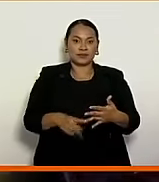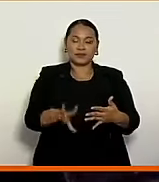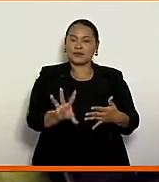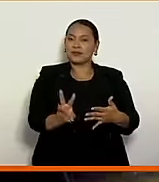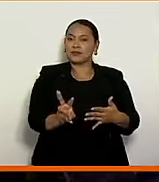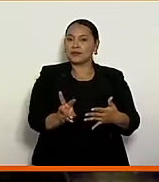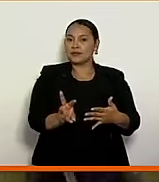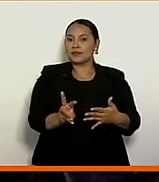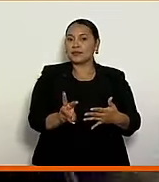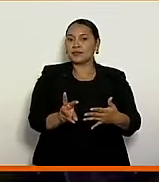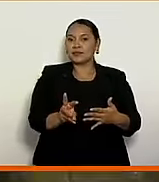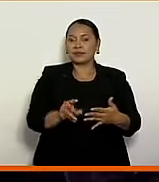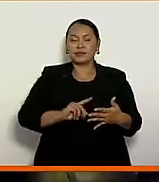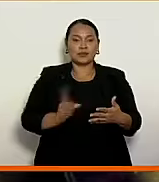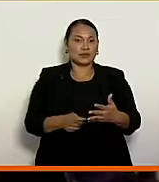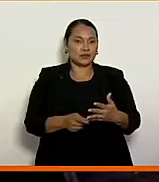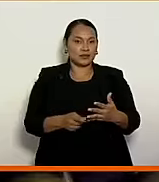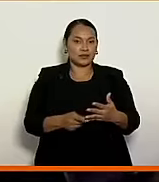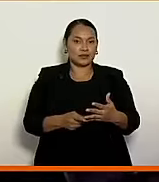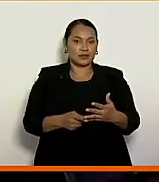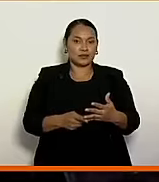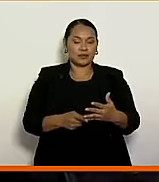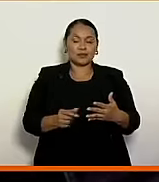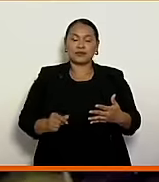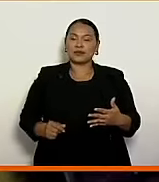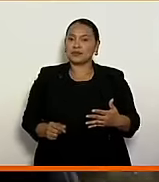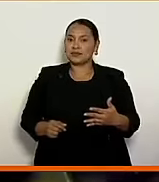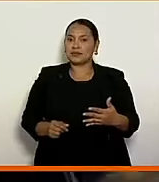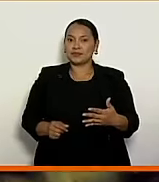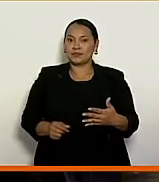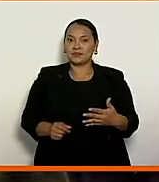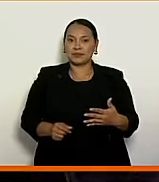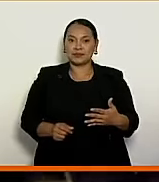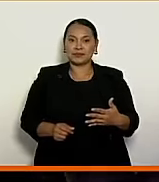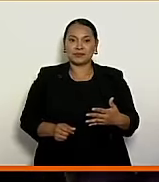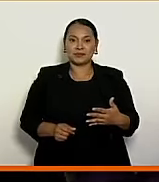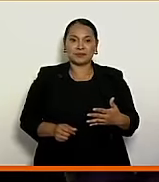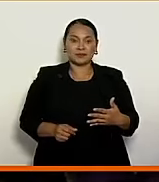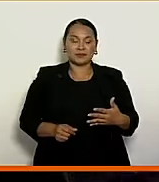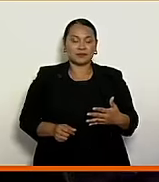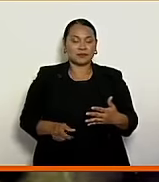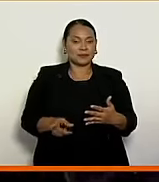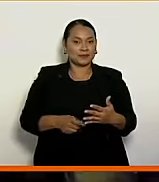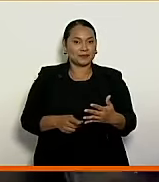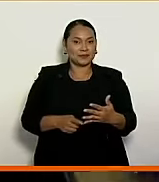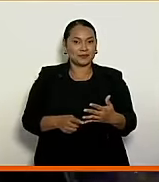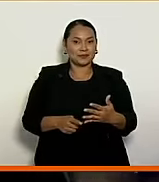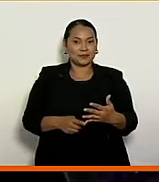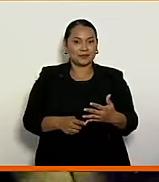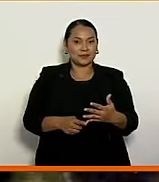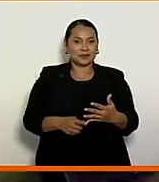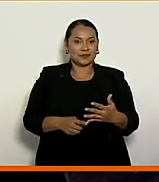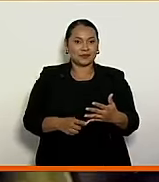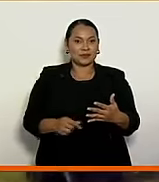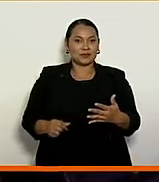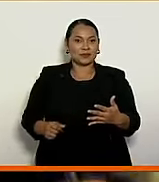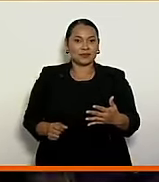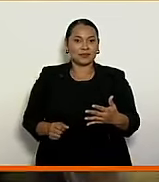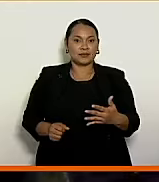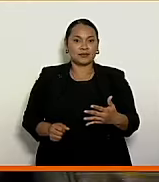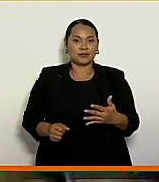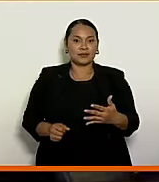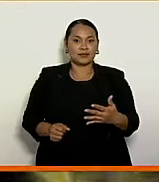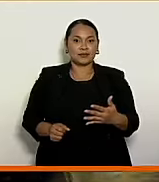quinto número ganador y más cerca de saber si tú te vuelves el nuevo millonario en Honduras. Y este es el